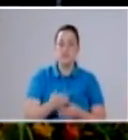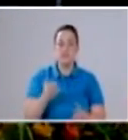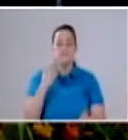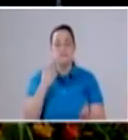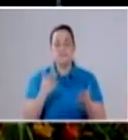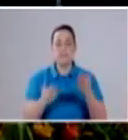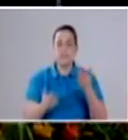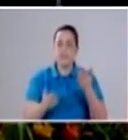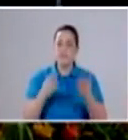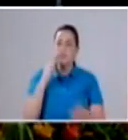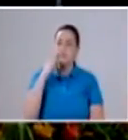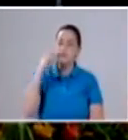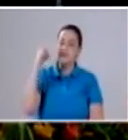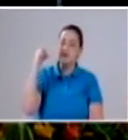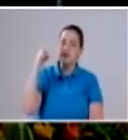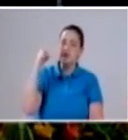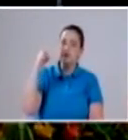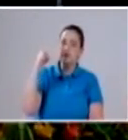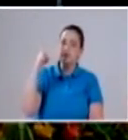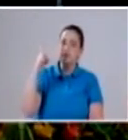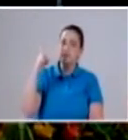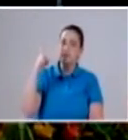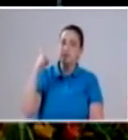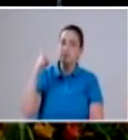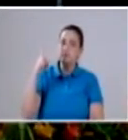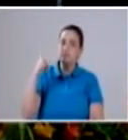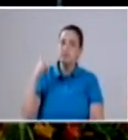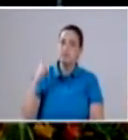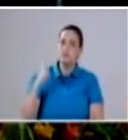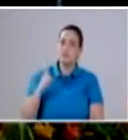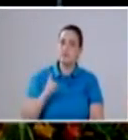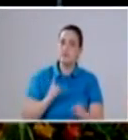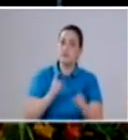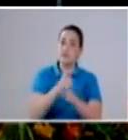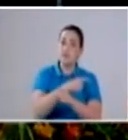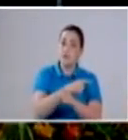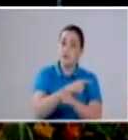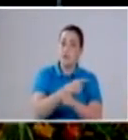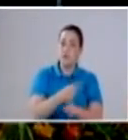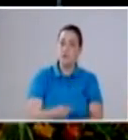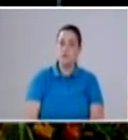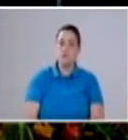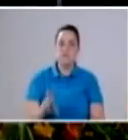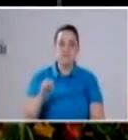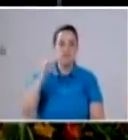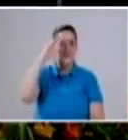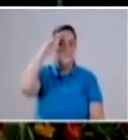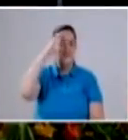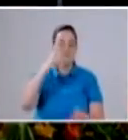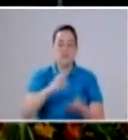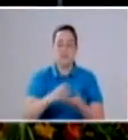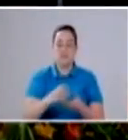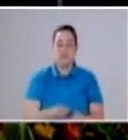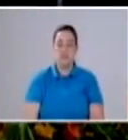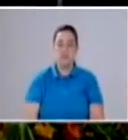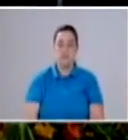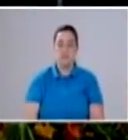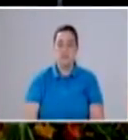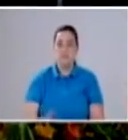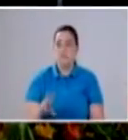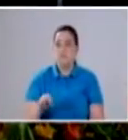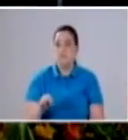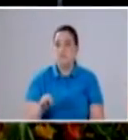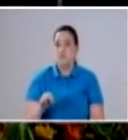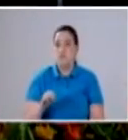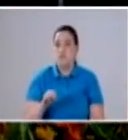Señor se equivocó? No lo creo, de una vez lo digo, ¿verdad? No lo creo, ni siquiera lo dejo a usted que conteste, no